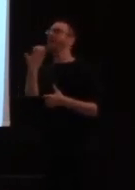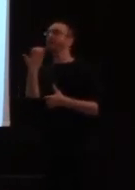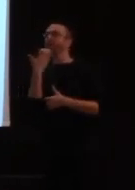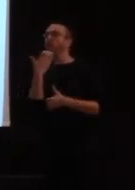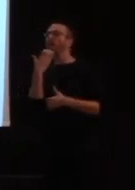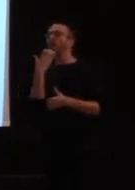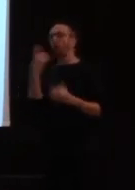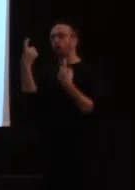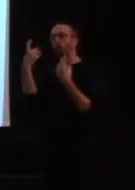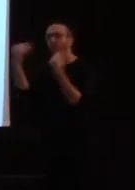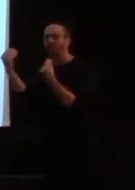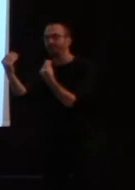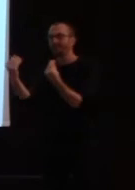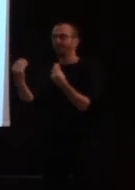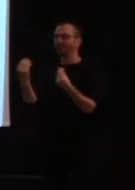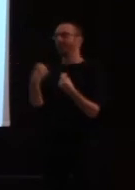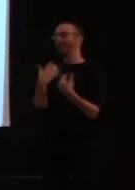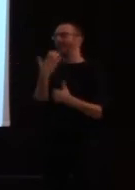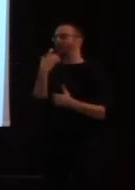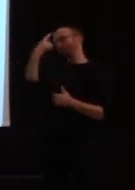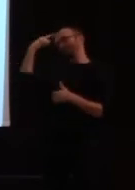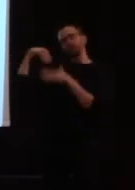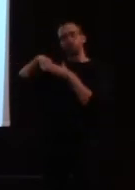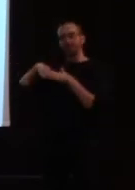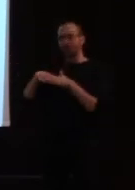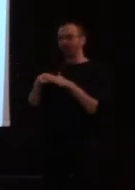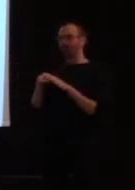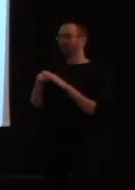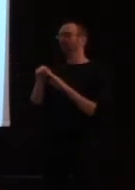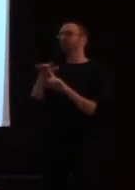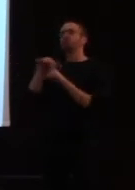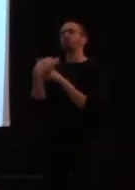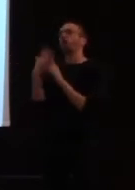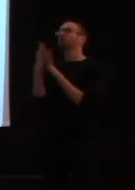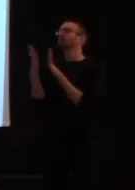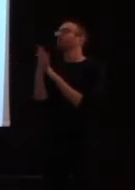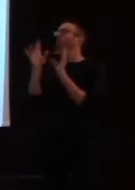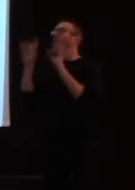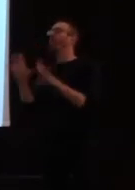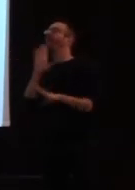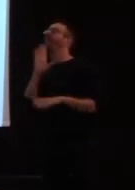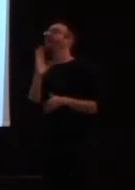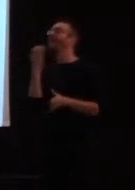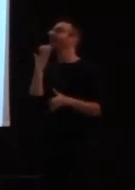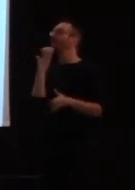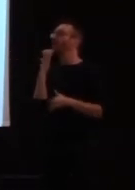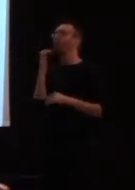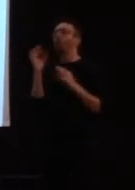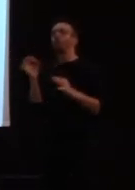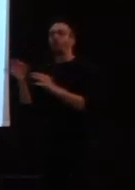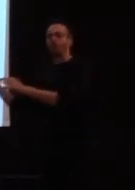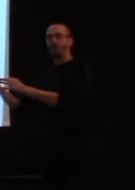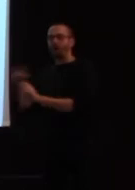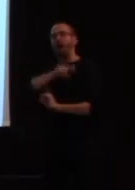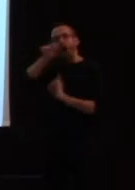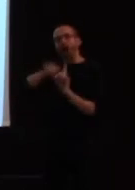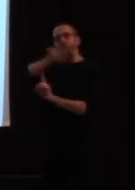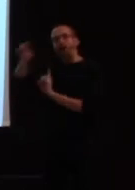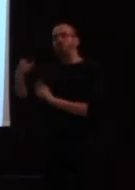servido, ya los tenemos y los explicamos lo mismo, ¿no? El mismo ejemplo, y entonces vivimos con un ejemplo,